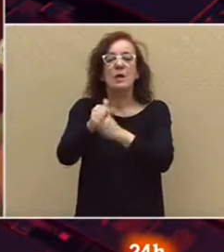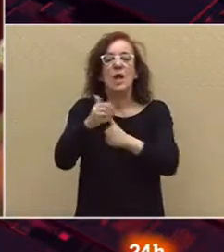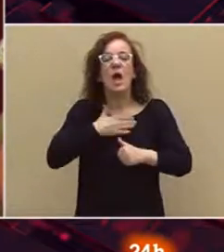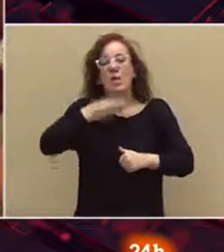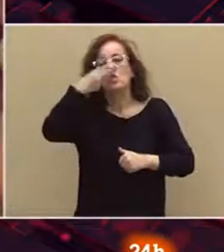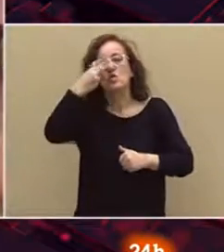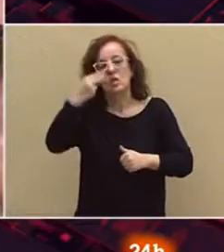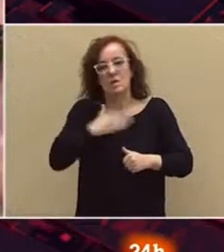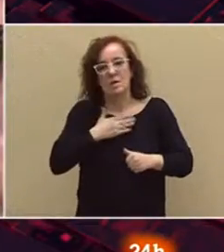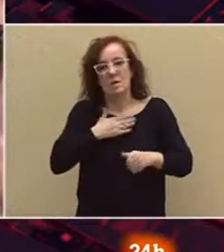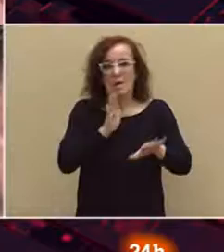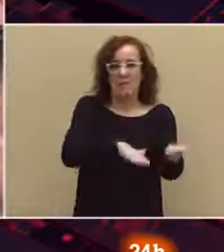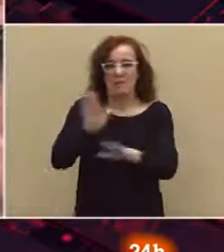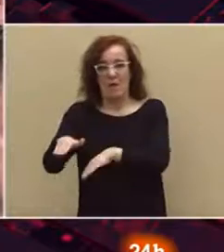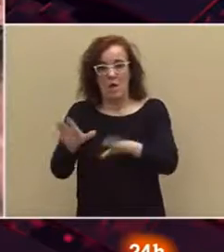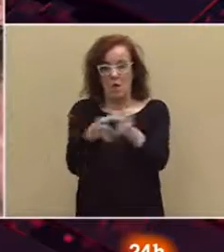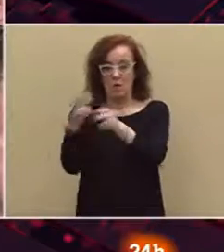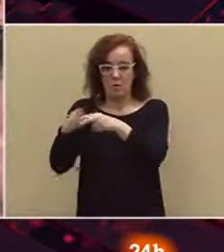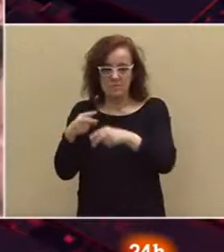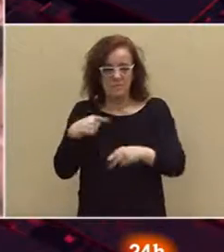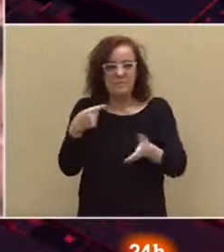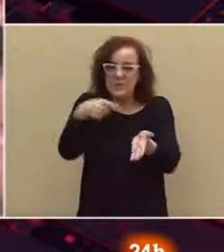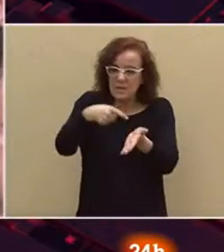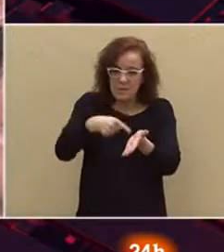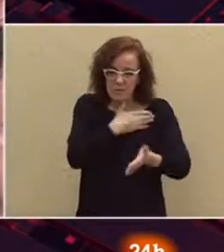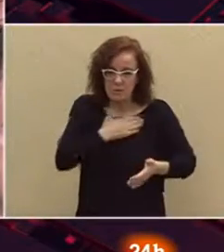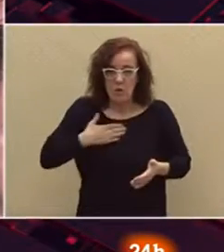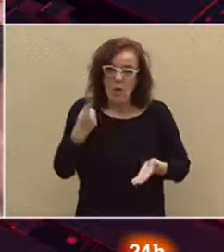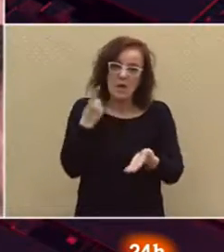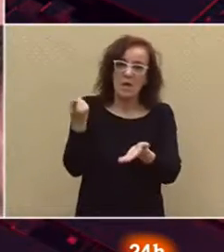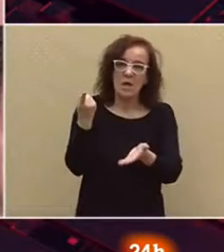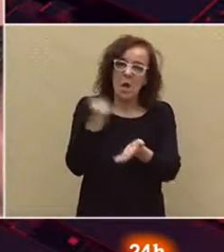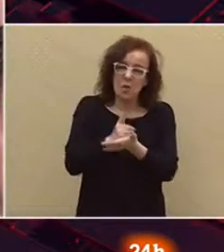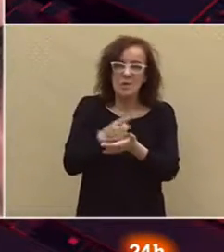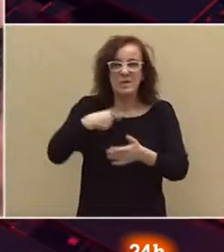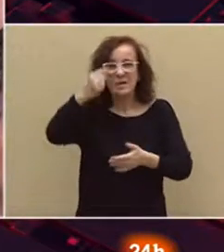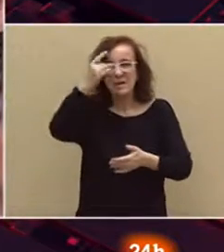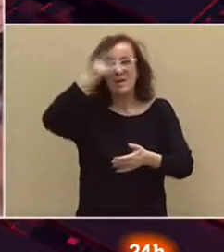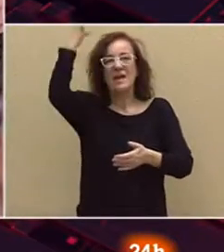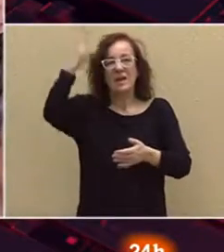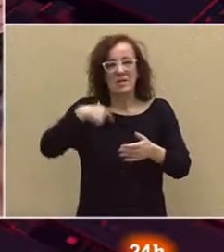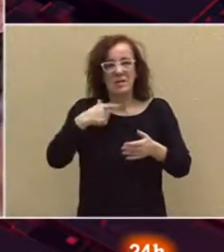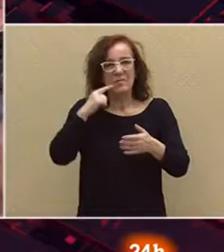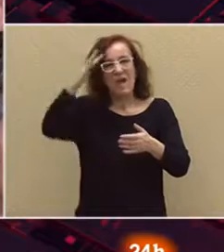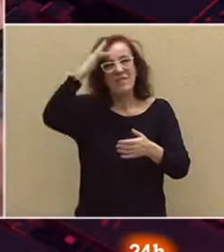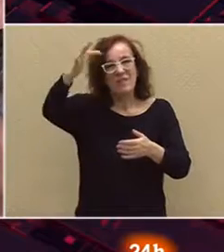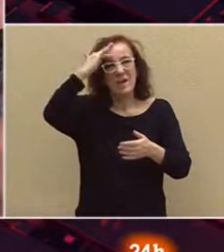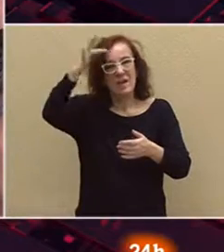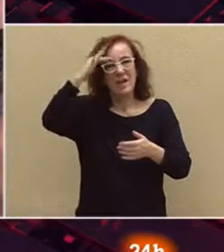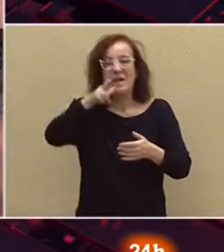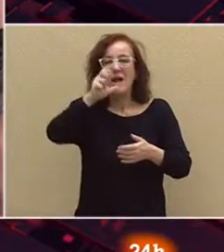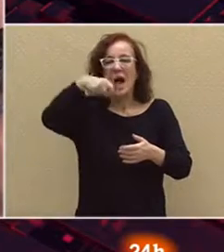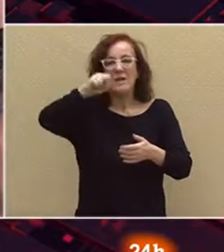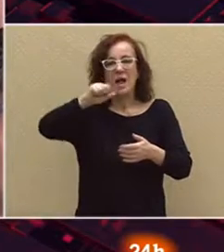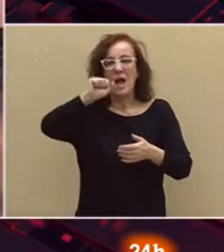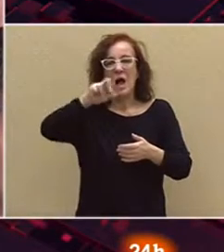partidistas. Y me gustaría reivindicar aquí aquella idea a la que se refirió la gran filósofa Hannah Arendt, cuando